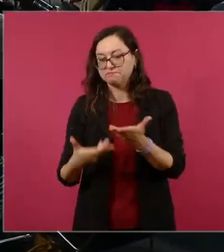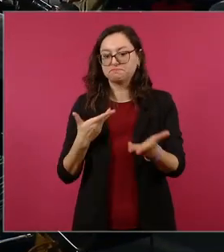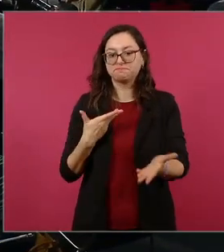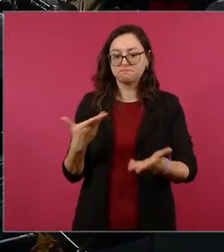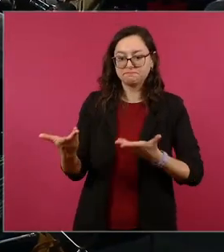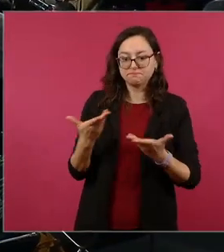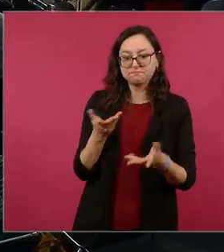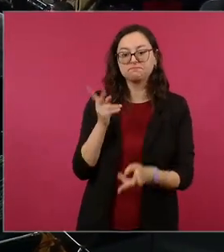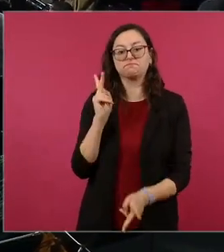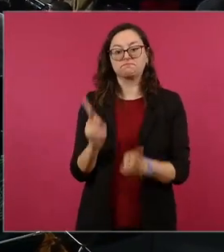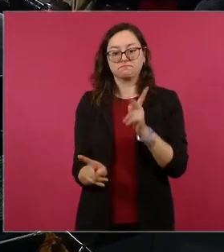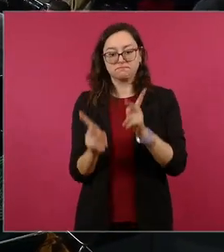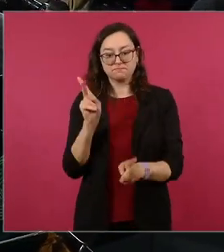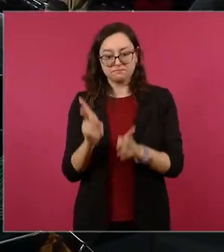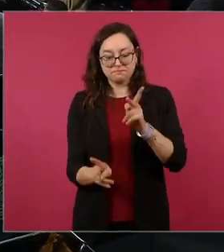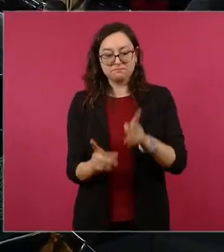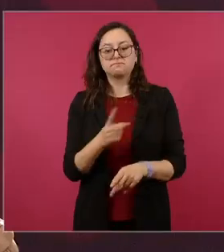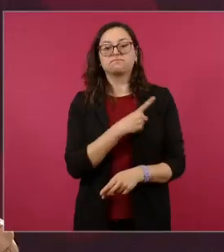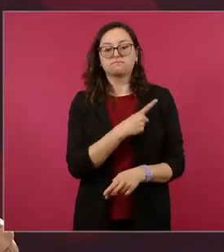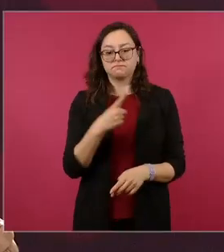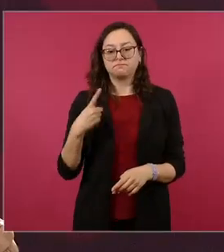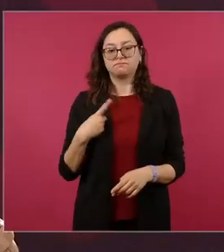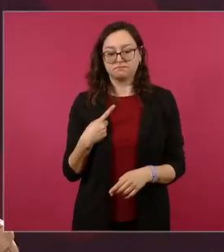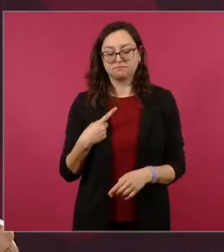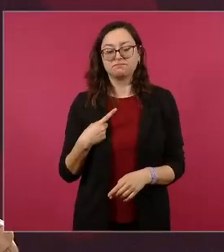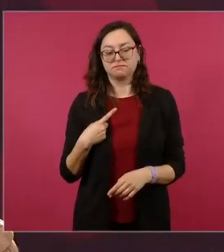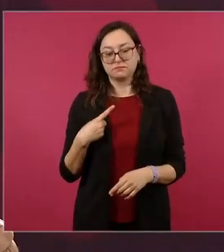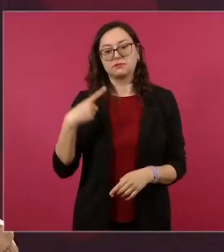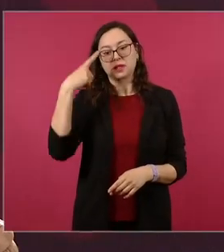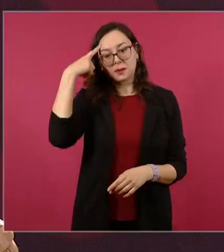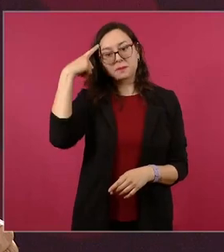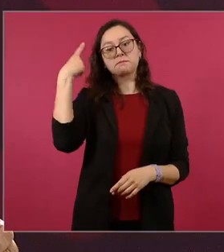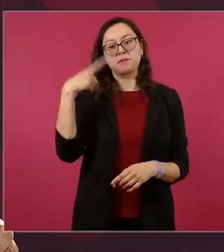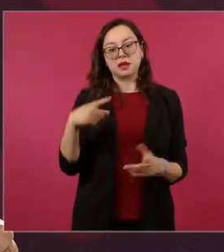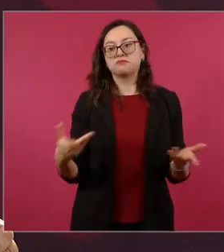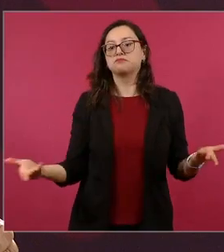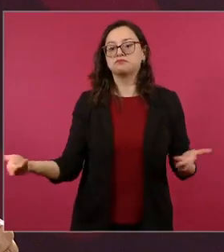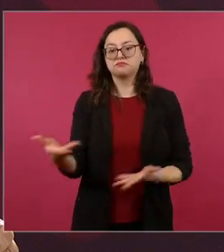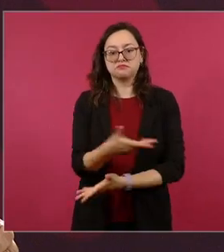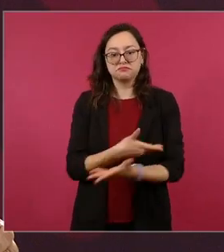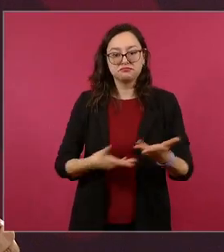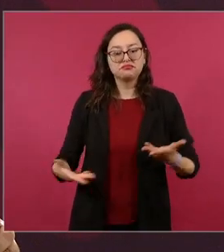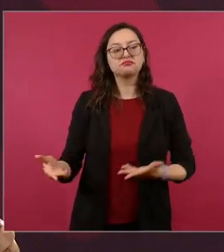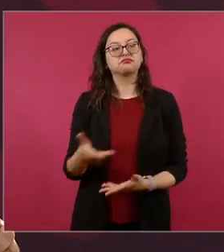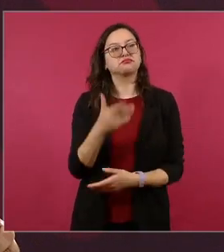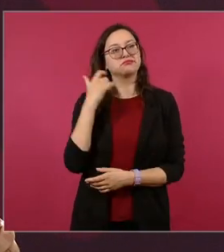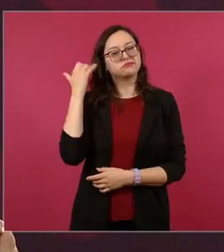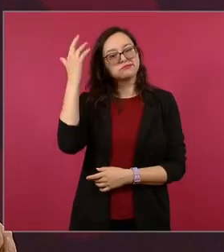porque también es un buen momento para la reflexión y el análisis